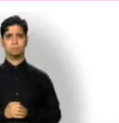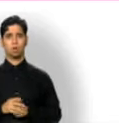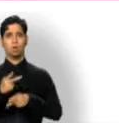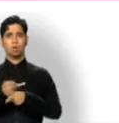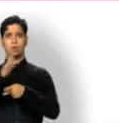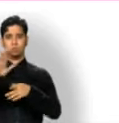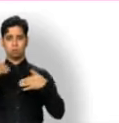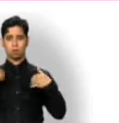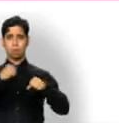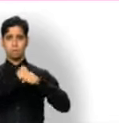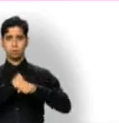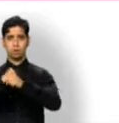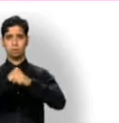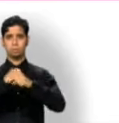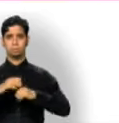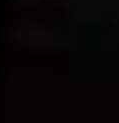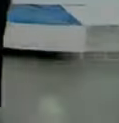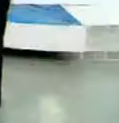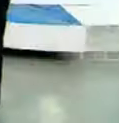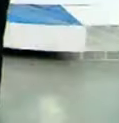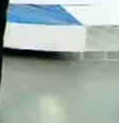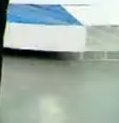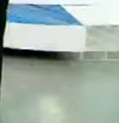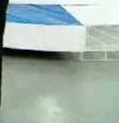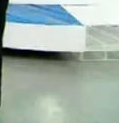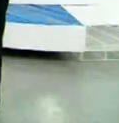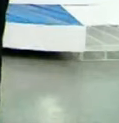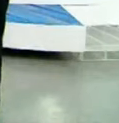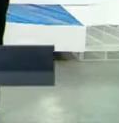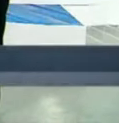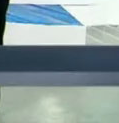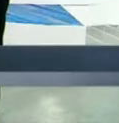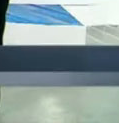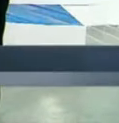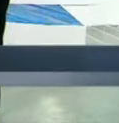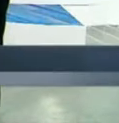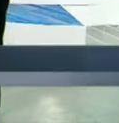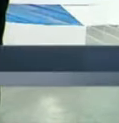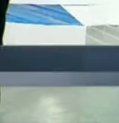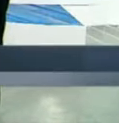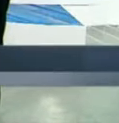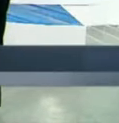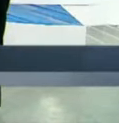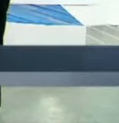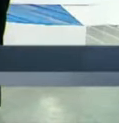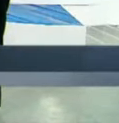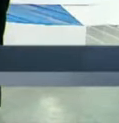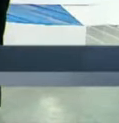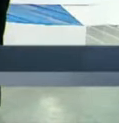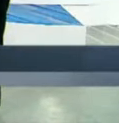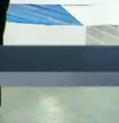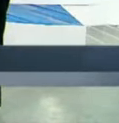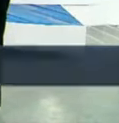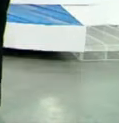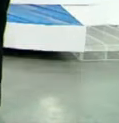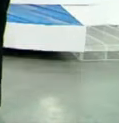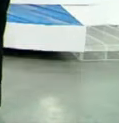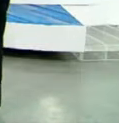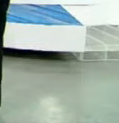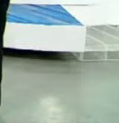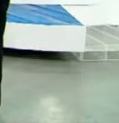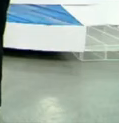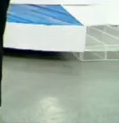787-999-6202. Cuida tu salud. Protege a los tuyos. Estamos ante un escenario nuevo e incierto debido al coronavirus. Hemos visto